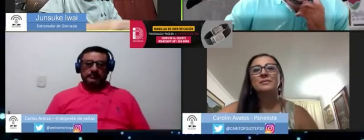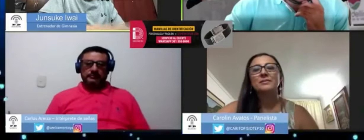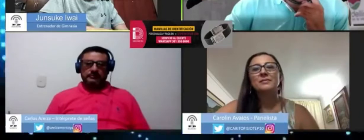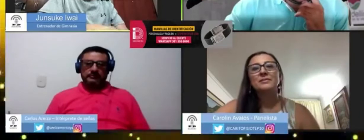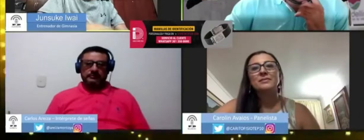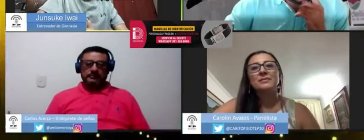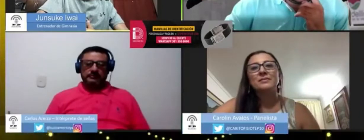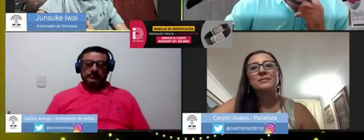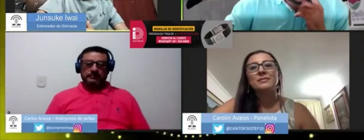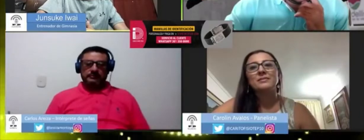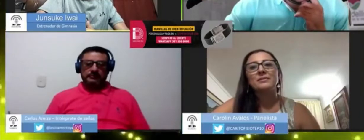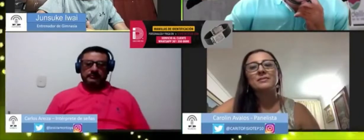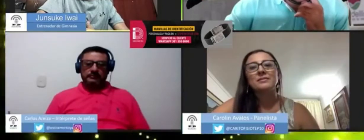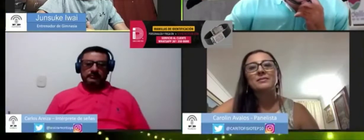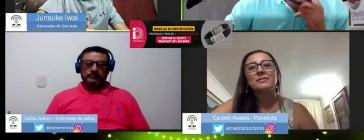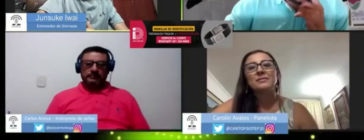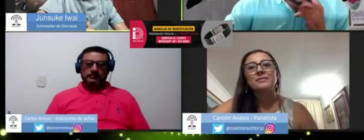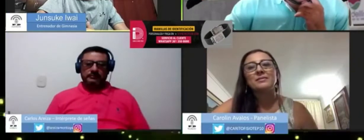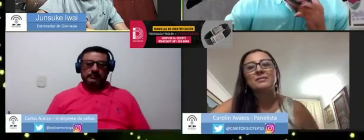yo tenía